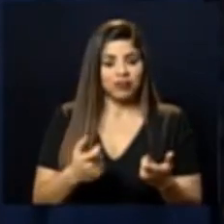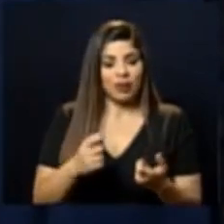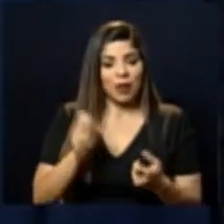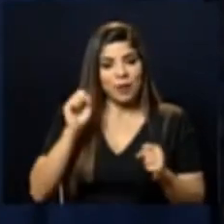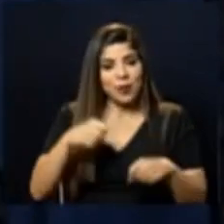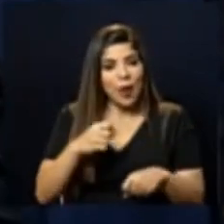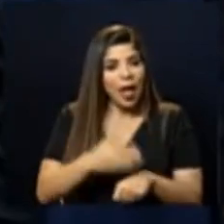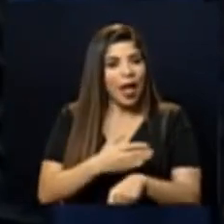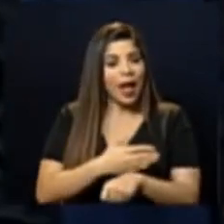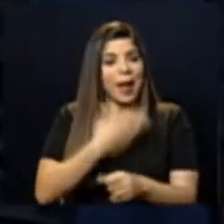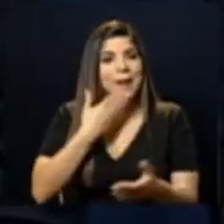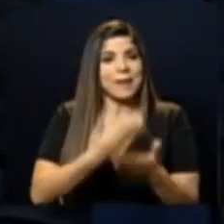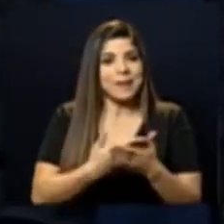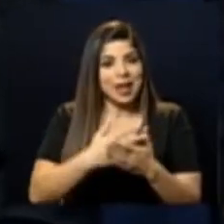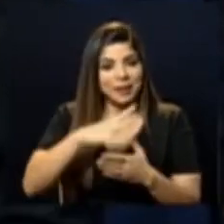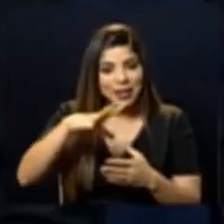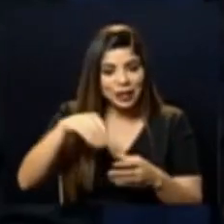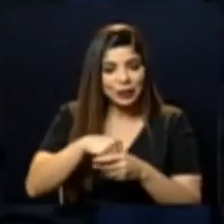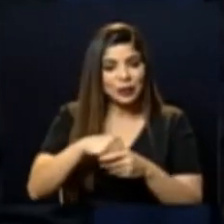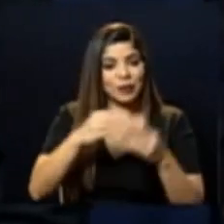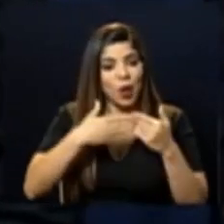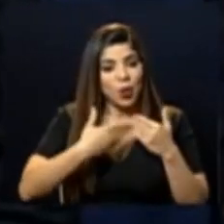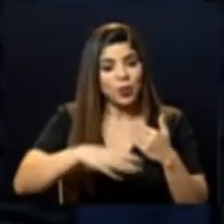bienestar inclusivo y sostenible.